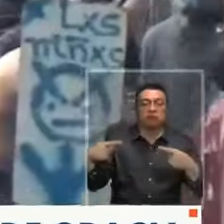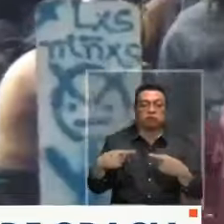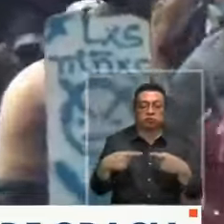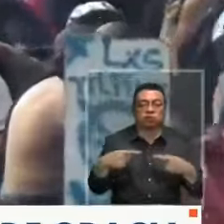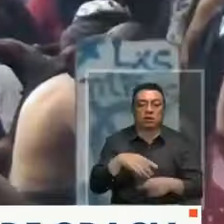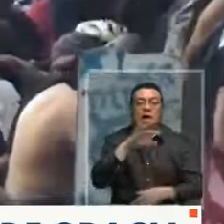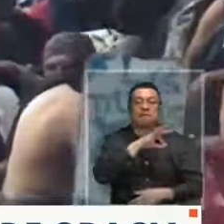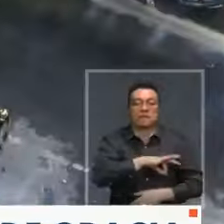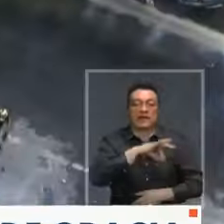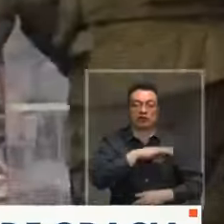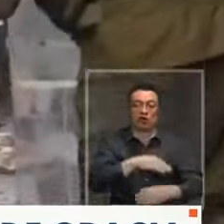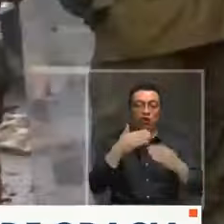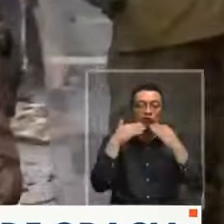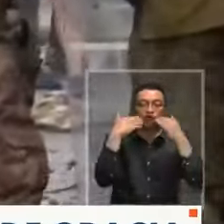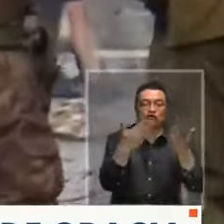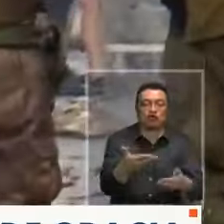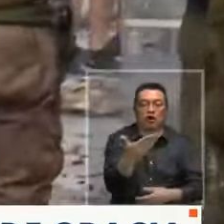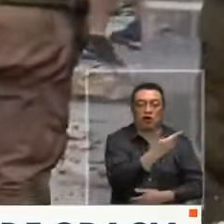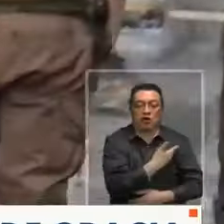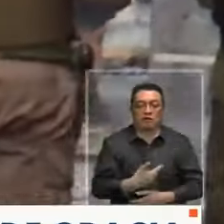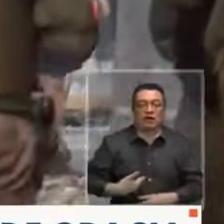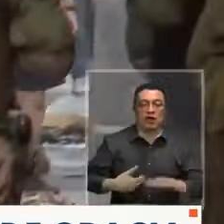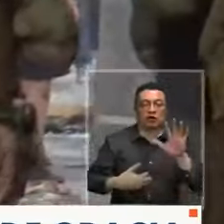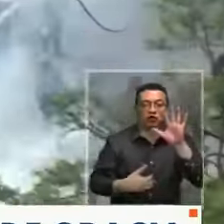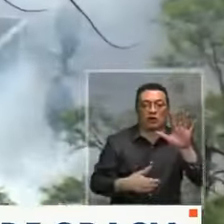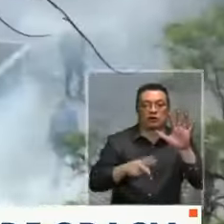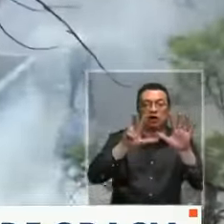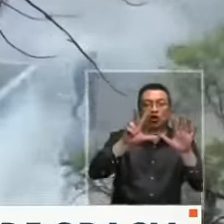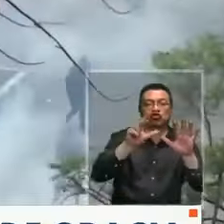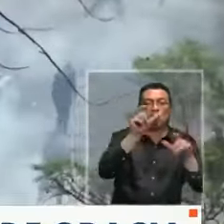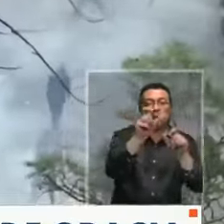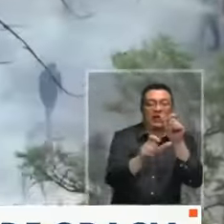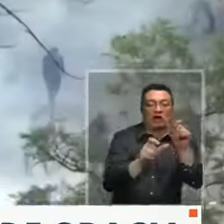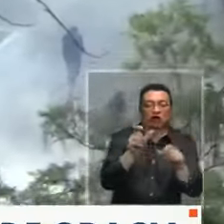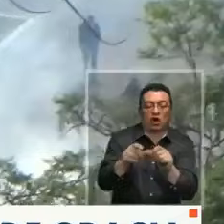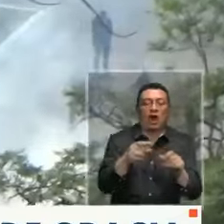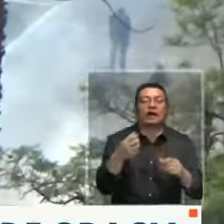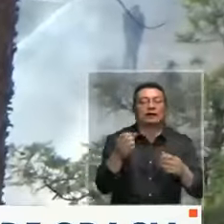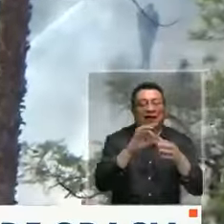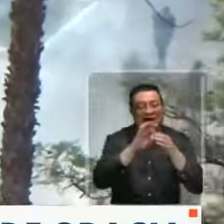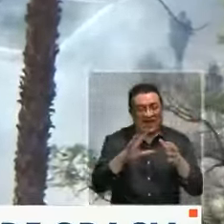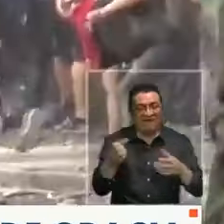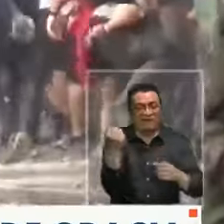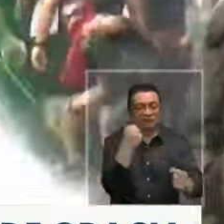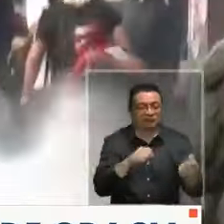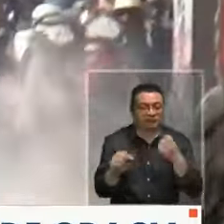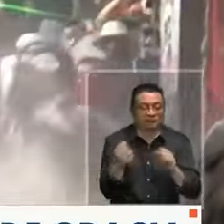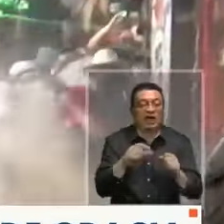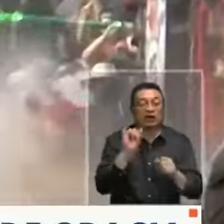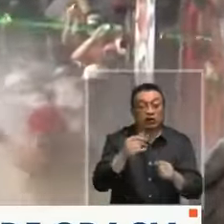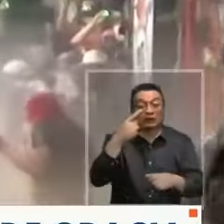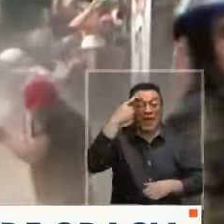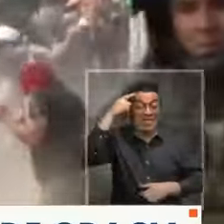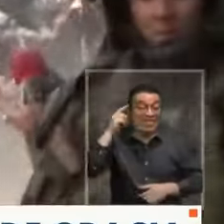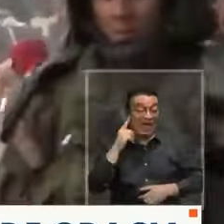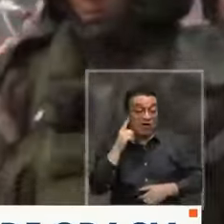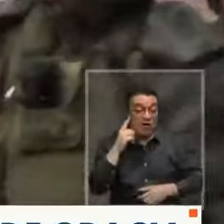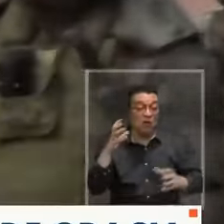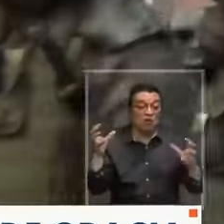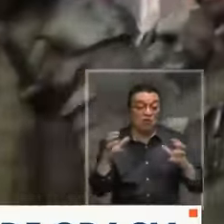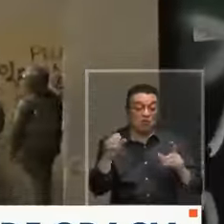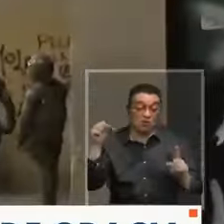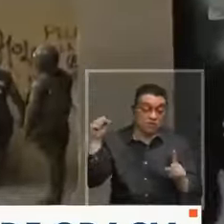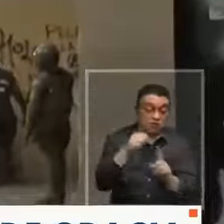pensiones de Gracia otorgadas por el gobierno a 58 personas condenadas por delitos graves y otros cuyo daño producto de la violencia policial no